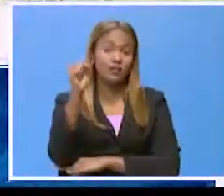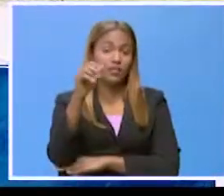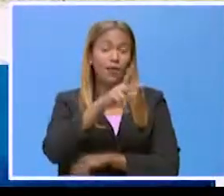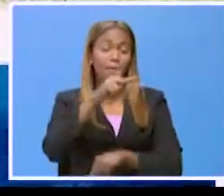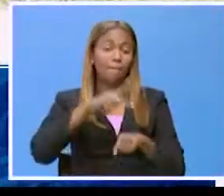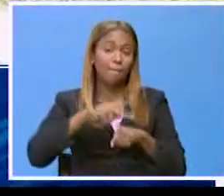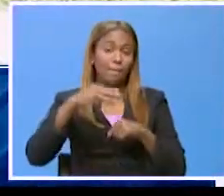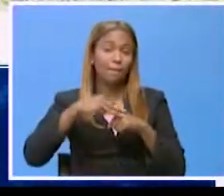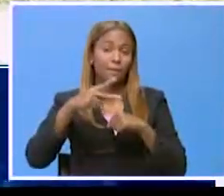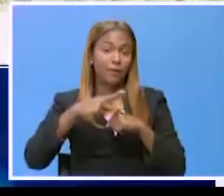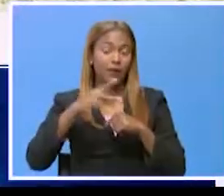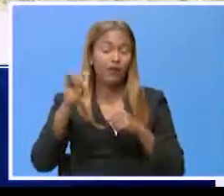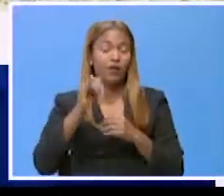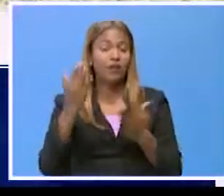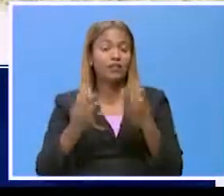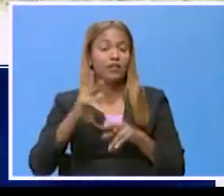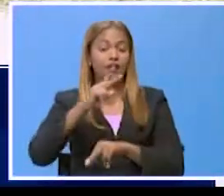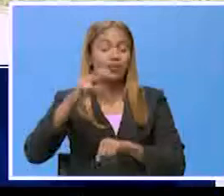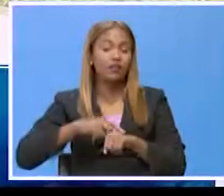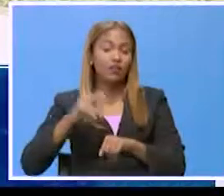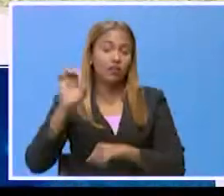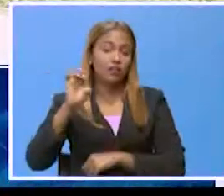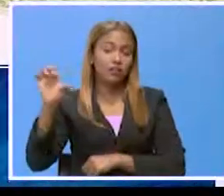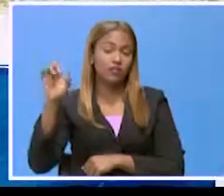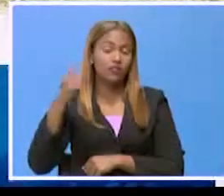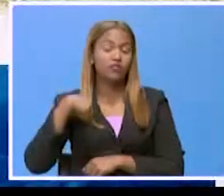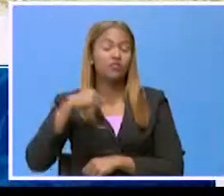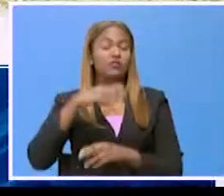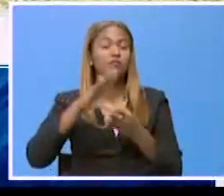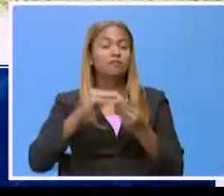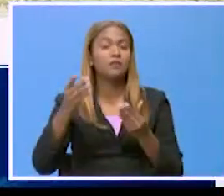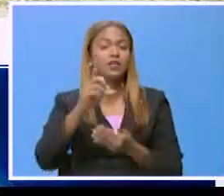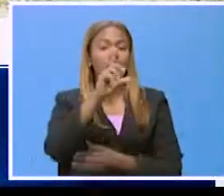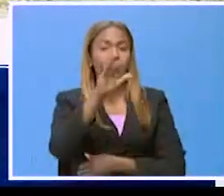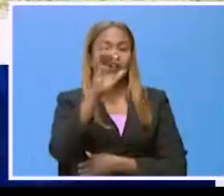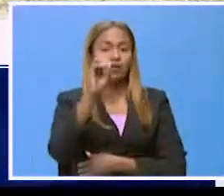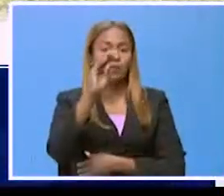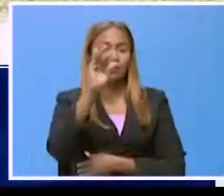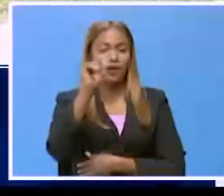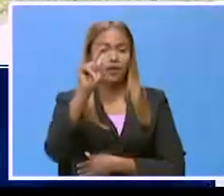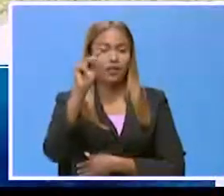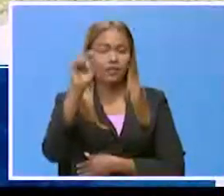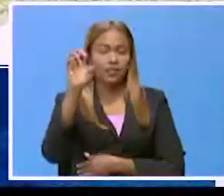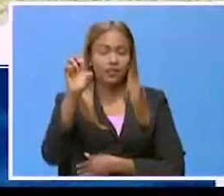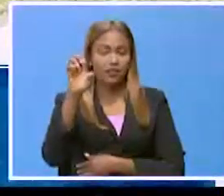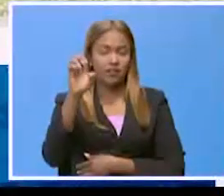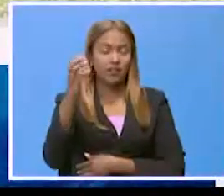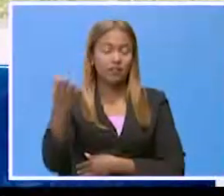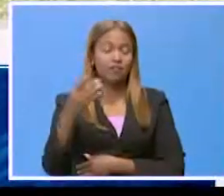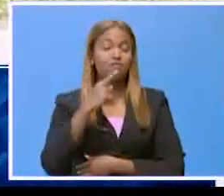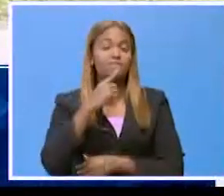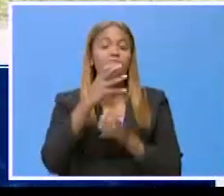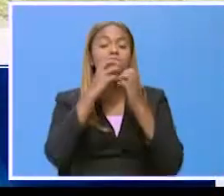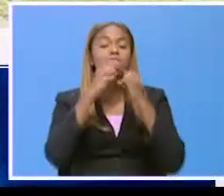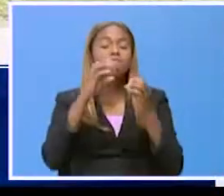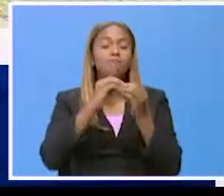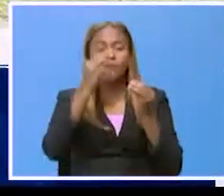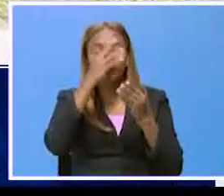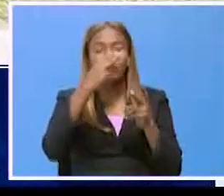monte plata y probablemente las regiones donde pedimos horario martes moreno mar de cariñosamente